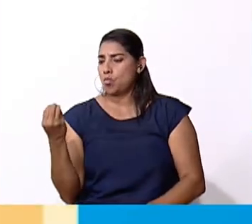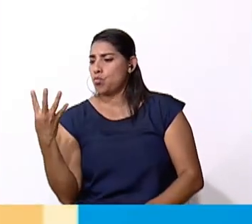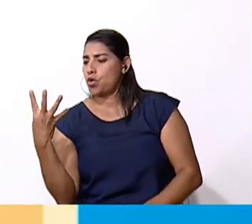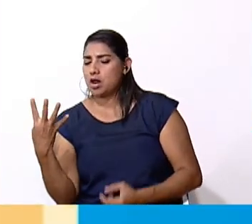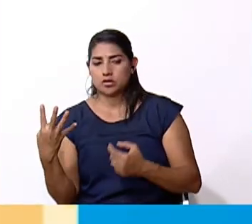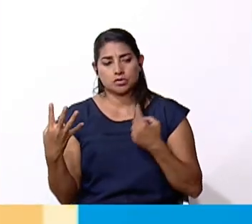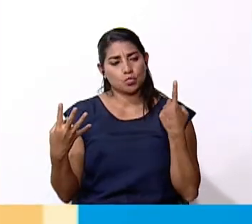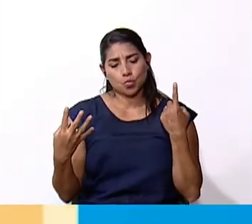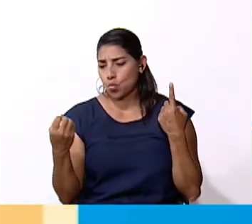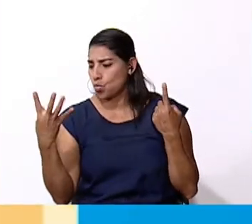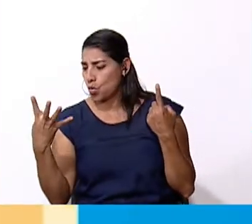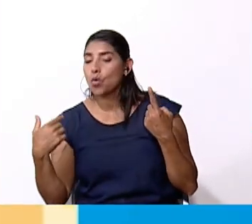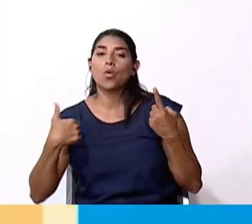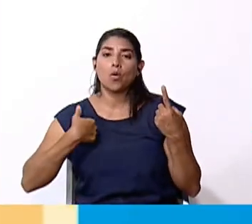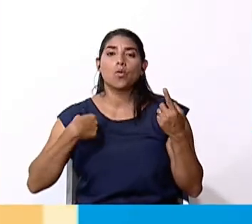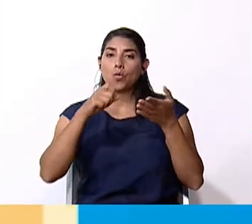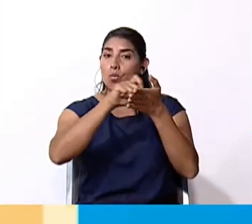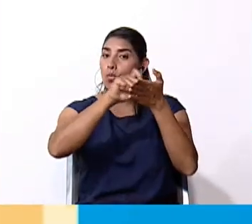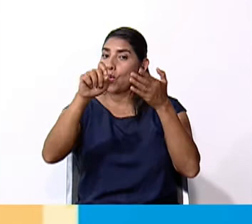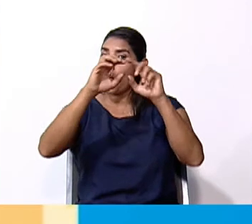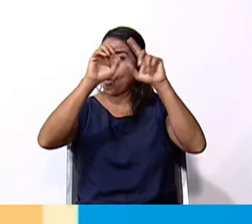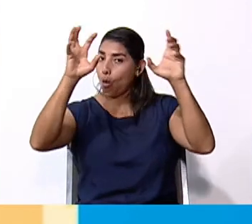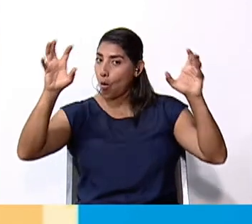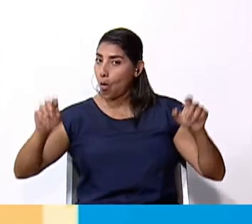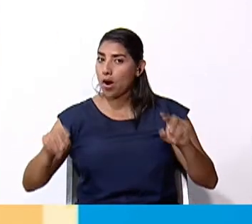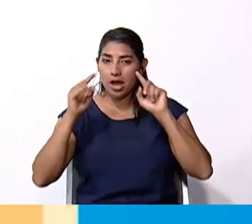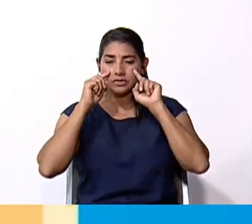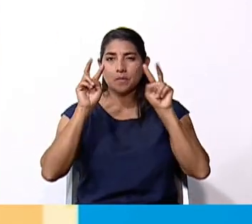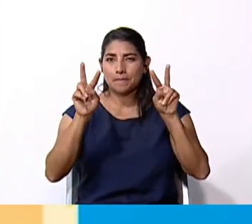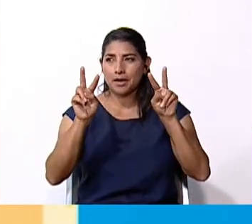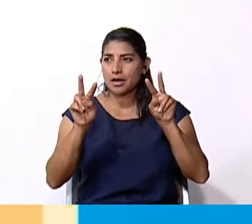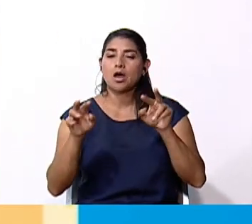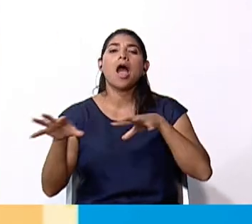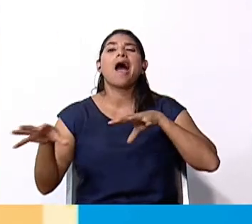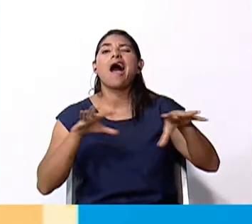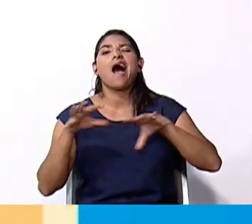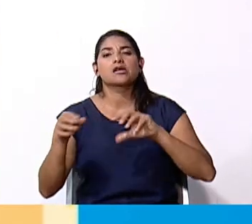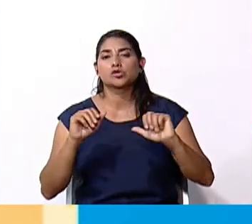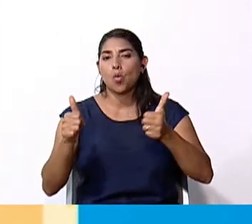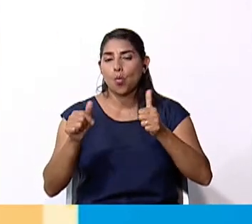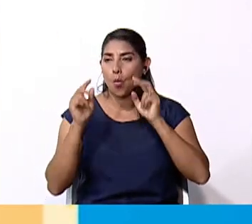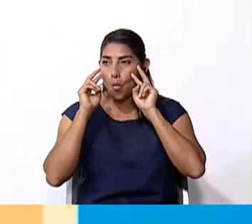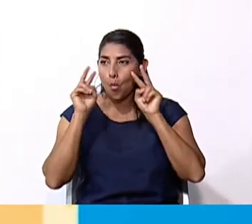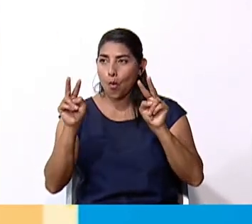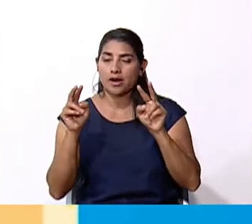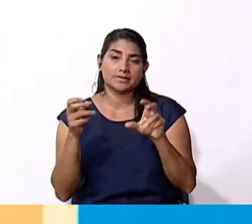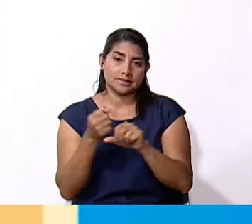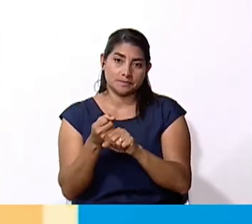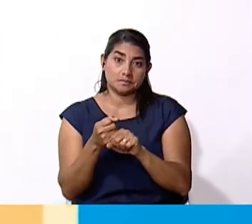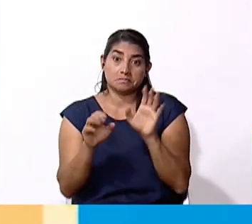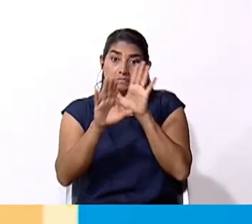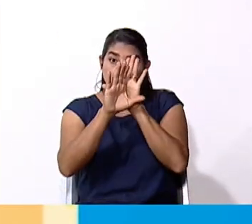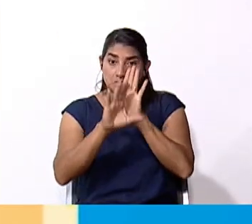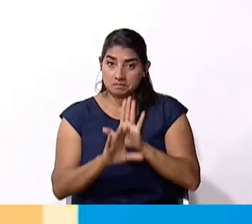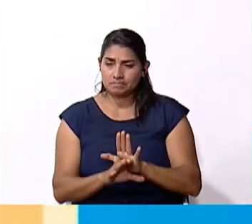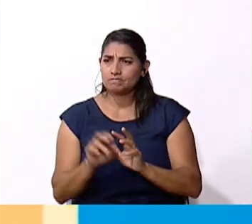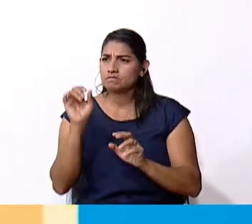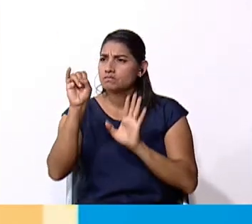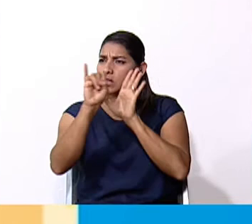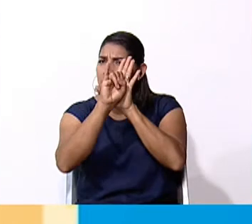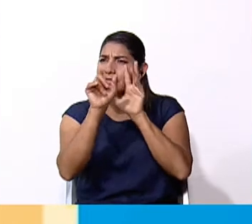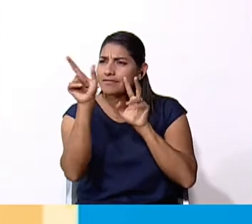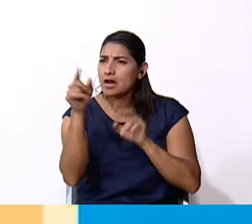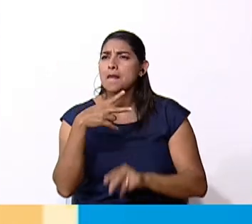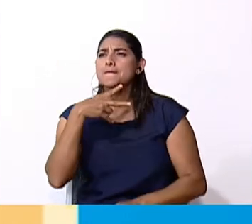Yo escribiré una oración en la pizarra y ustedes me dirán cuál es la acción que en ella se produce, es decir, tendrán que identificar